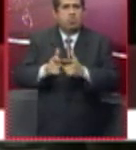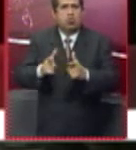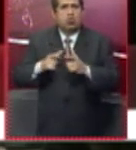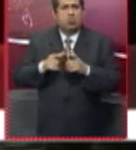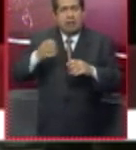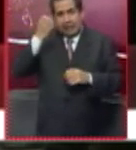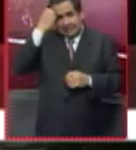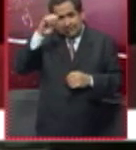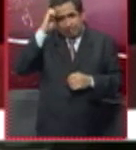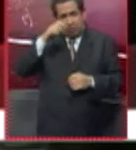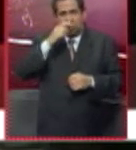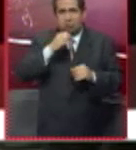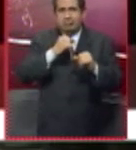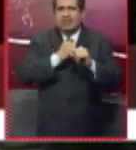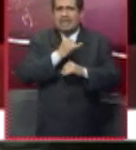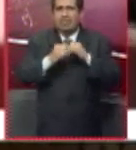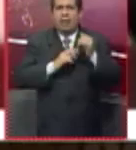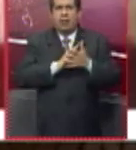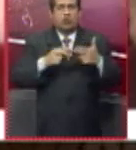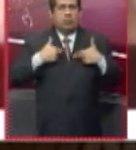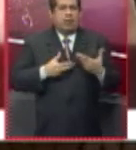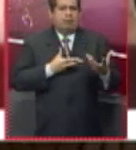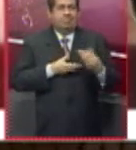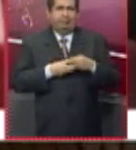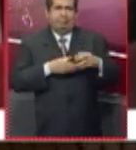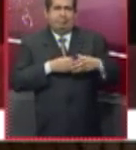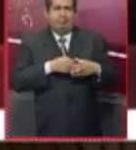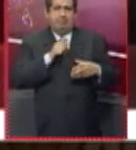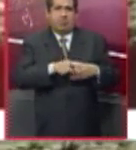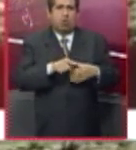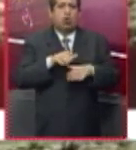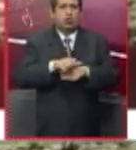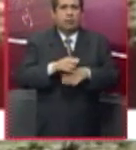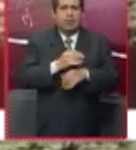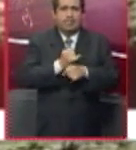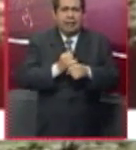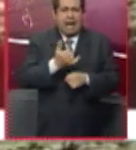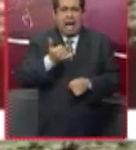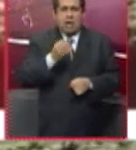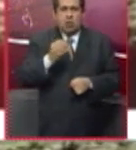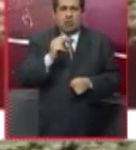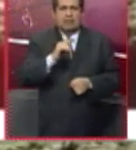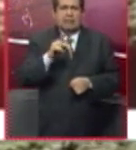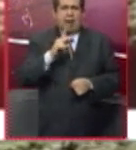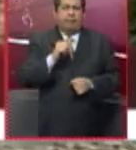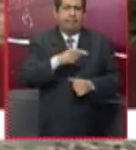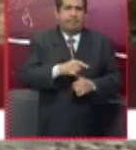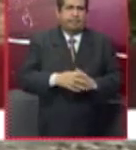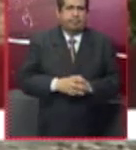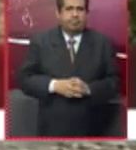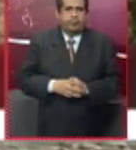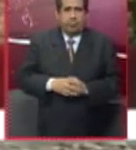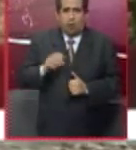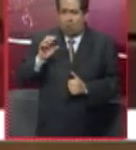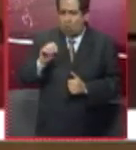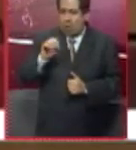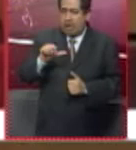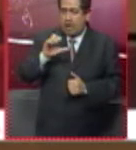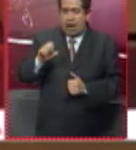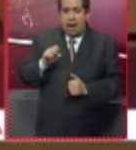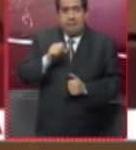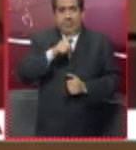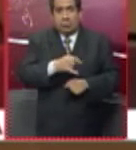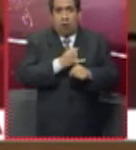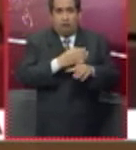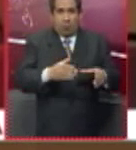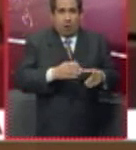de expertos de la Comisión Interamericana de Derechos Humanos respecto a las investigaciones del caso Ayotzinapa. La OEA hace suyo